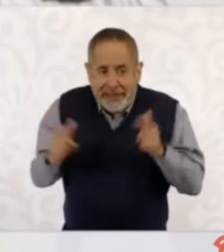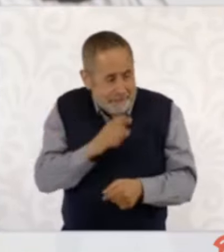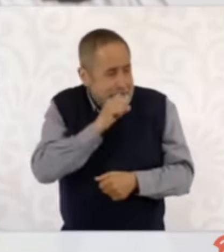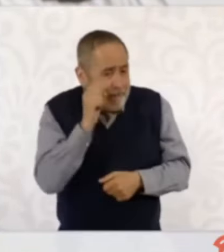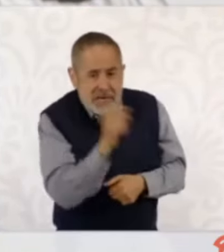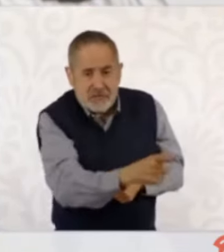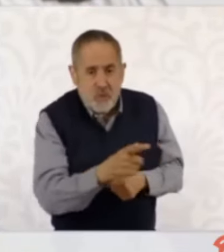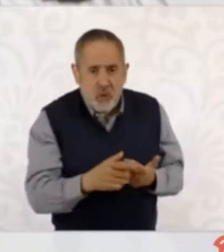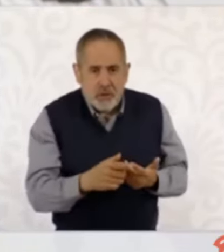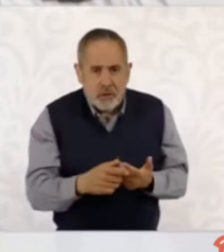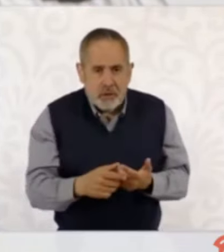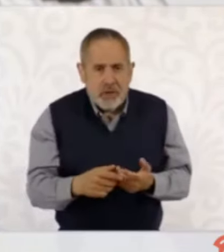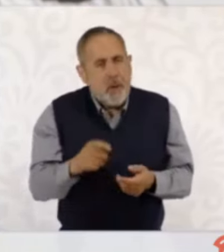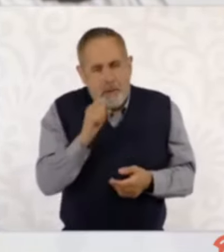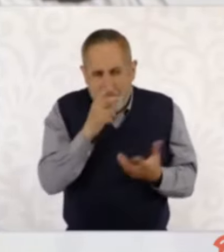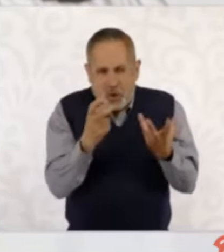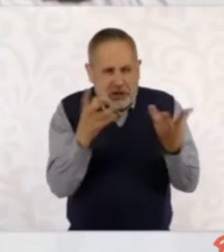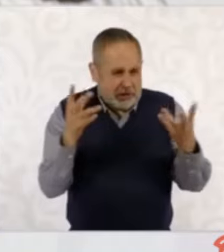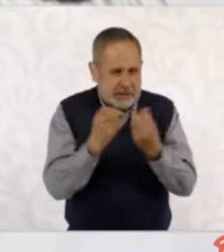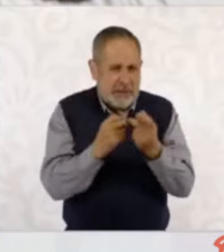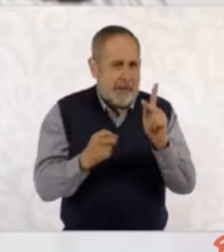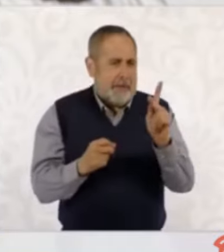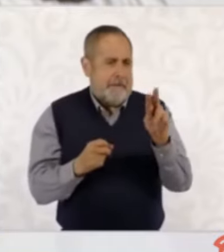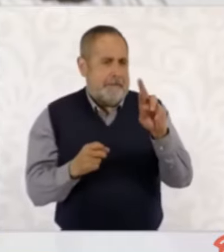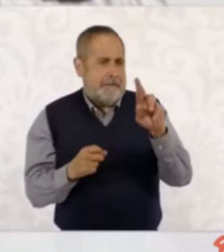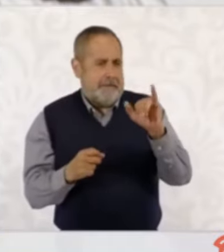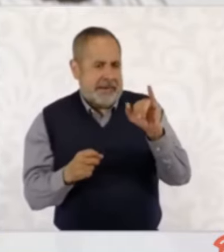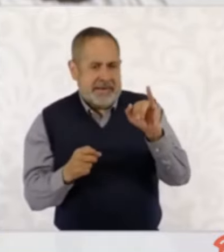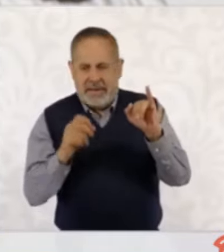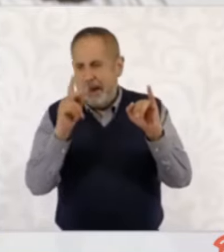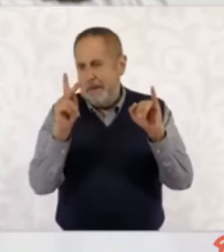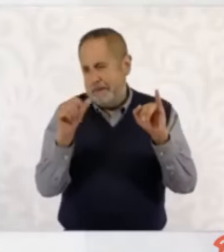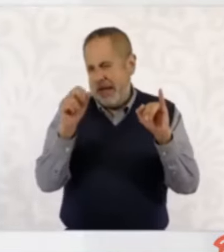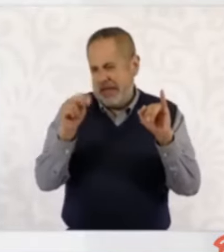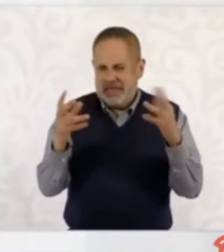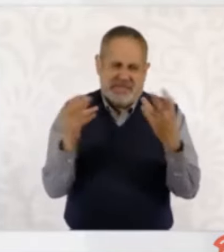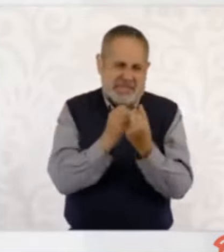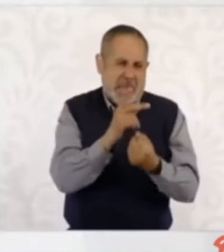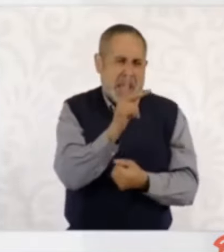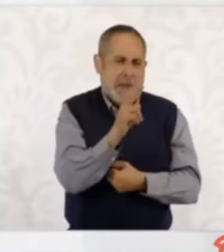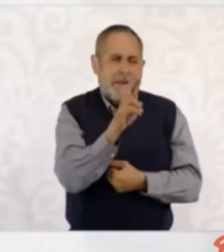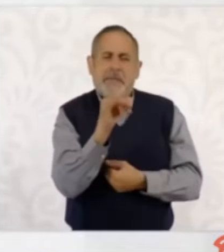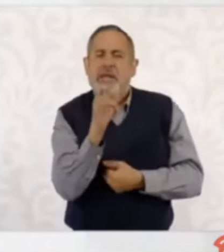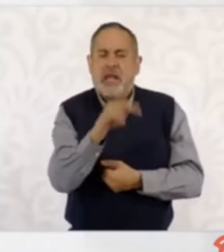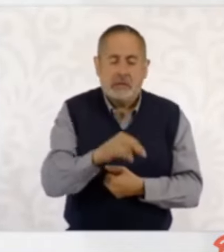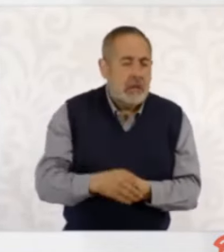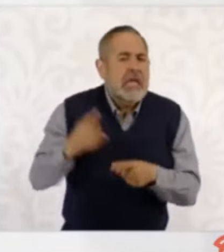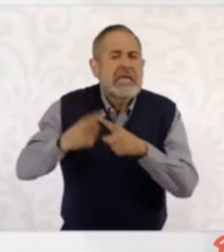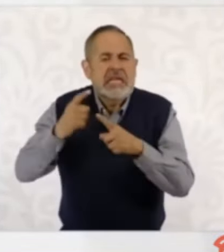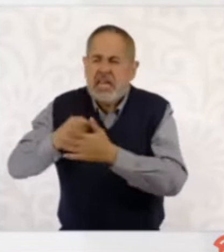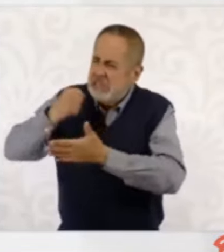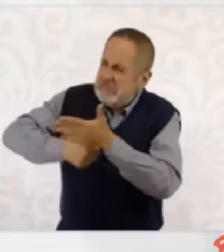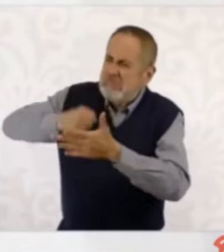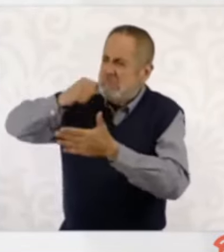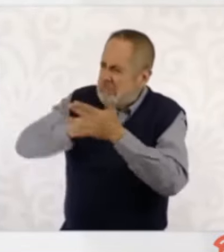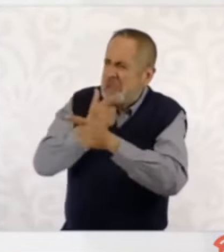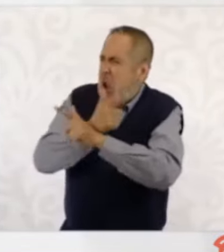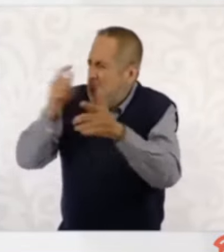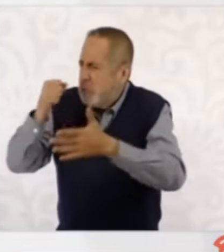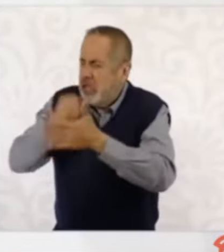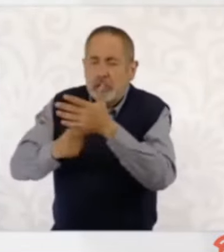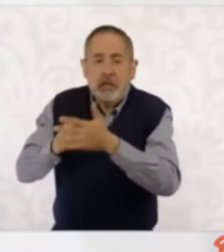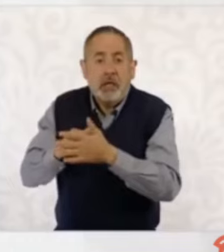Por eso es el prianismo. Quien luchó históricamente por las libertades en México fueron los